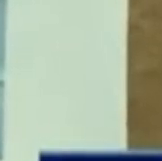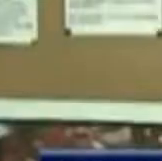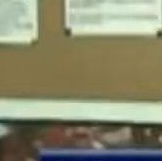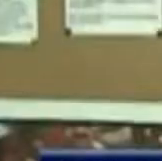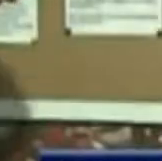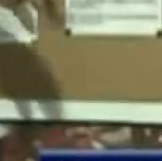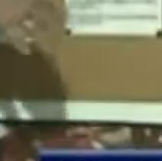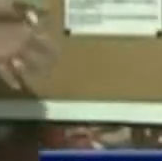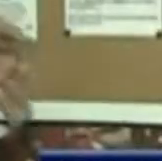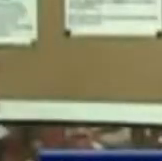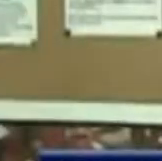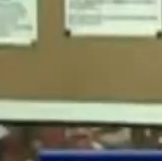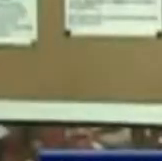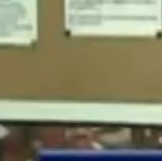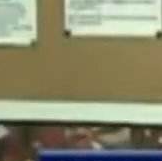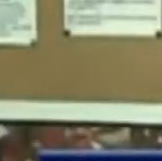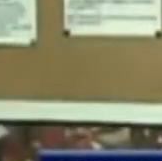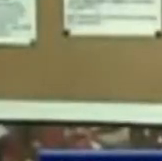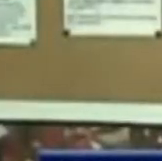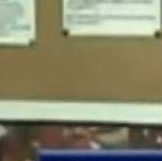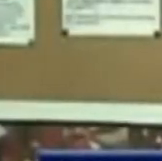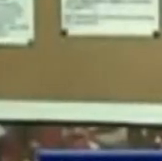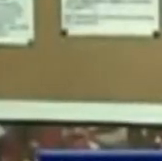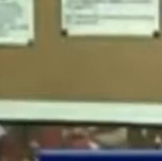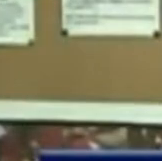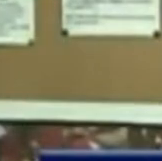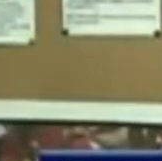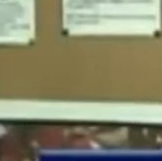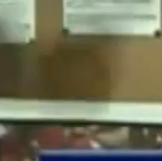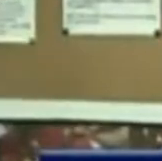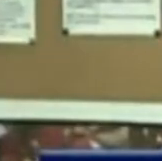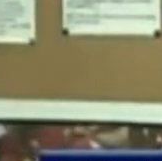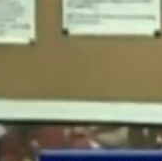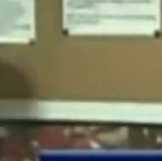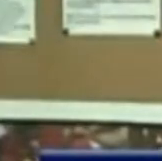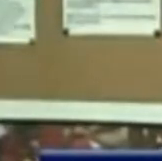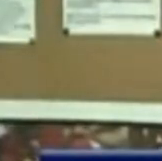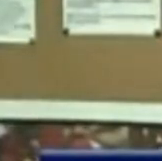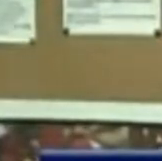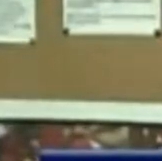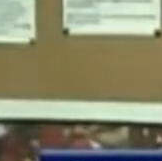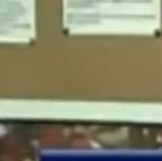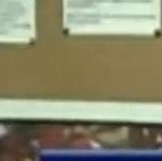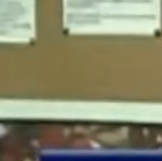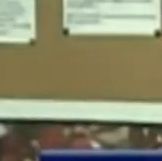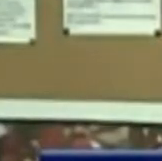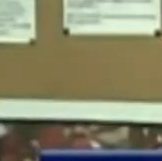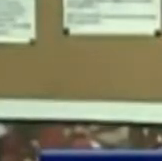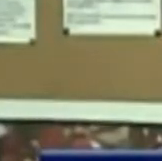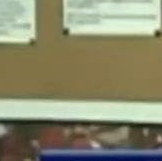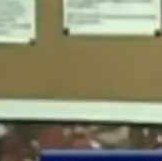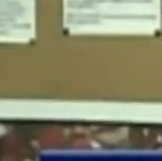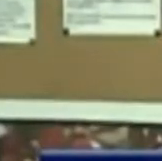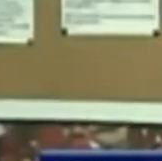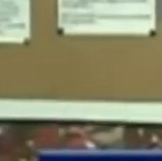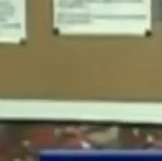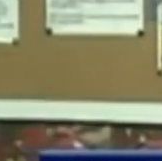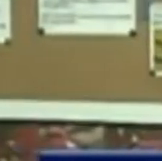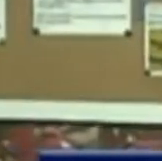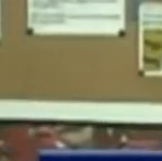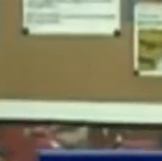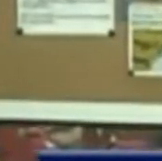oposición no hay neurona parece que si hay hormonas según lo que yo entiendo no es un problema hormonal lo que tiene la derecha